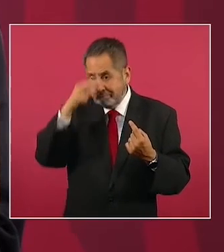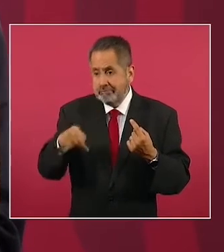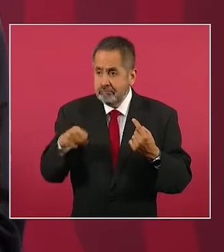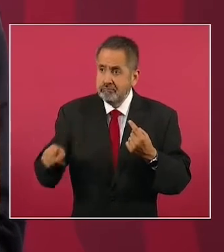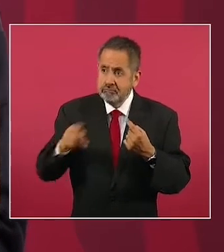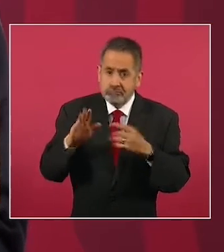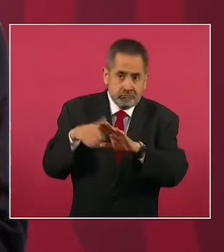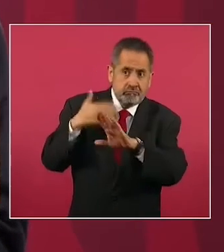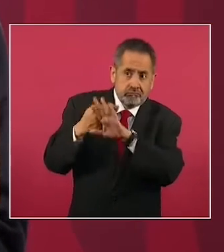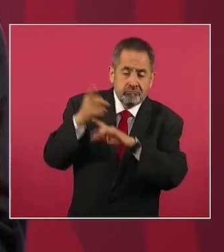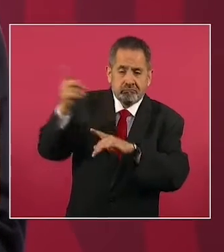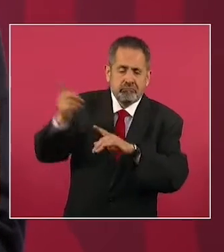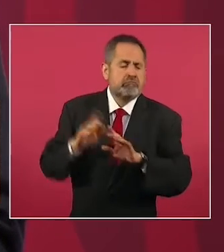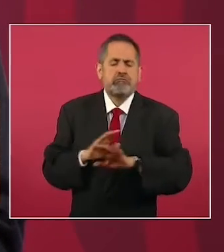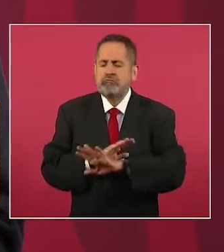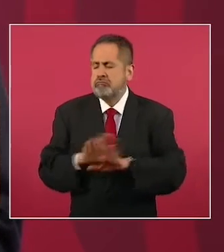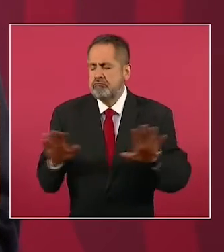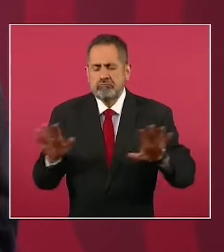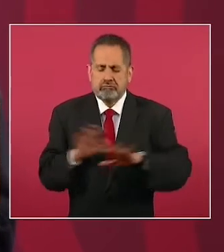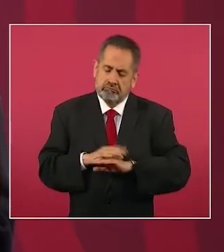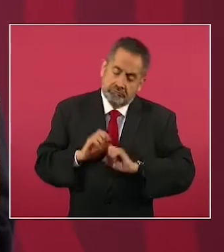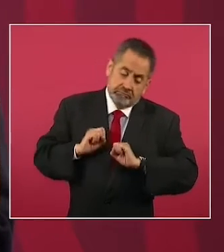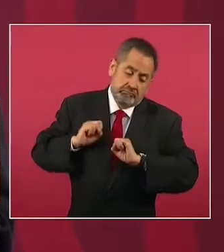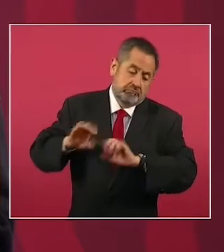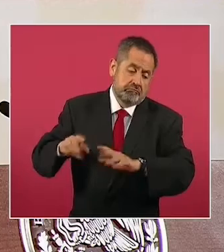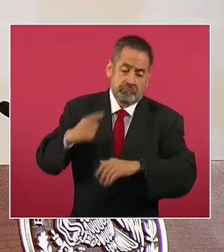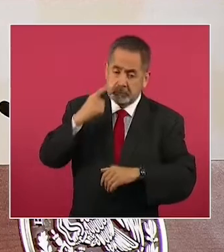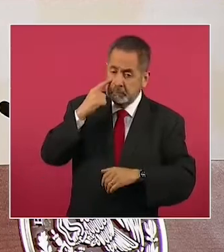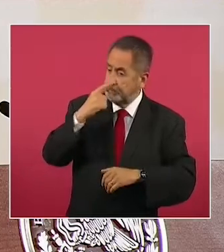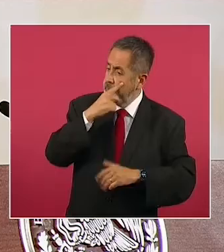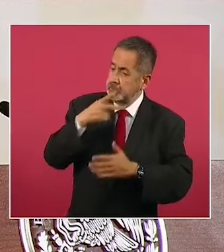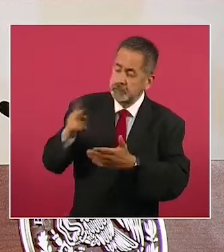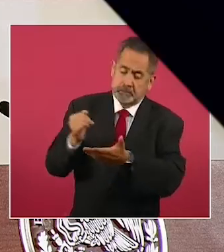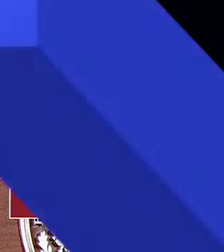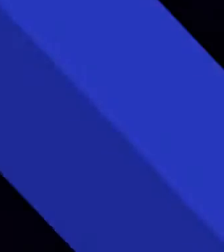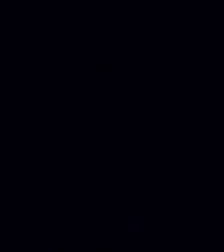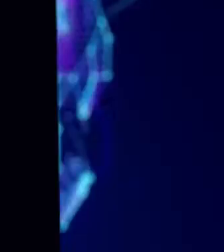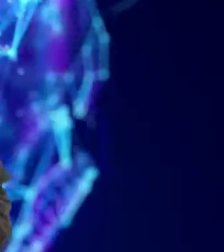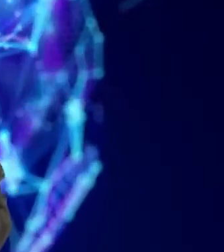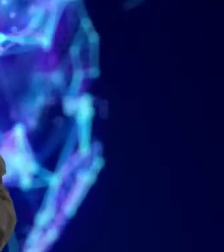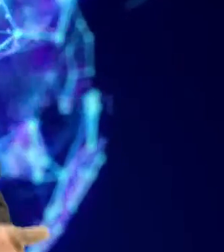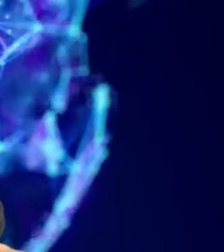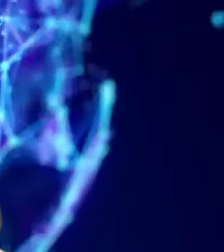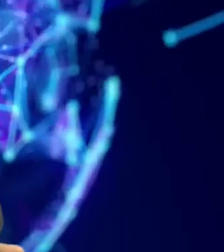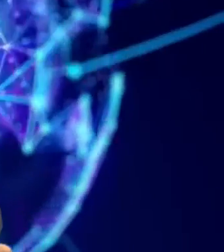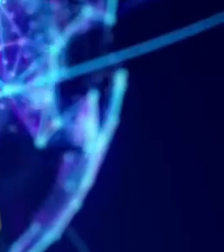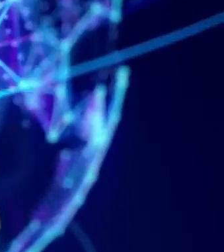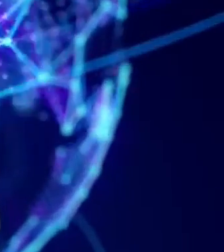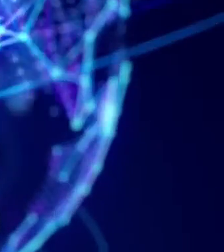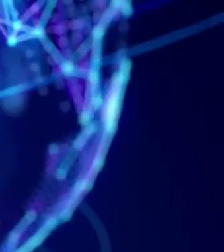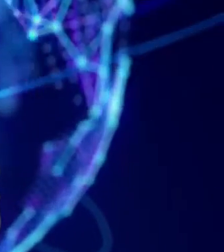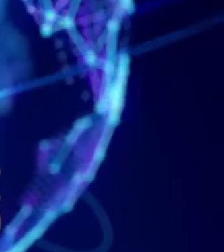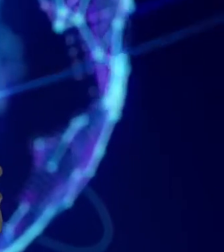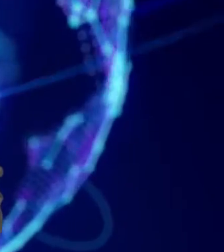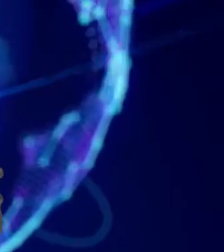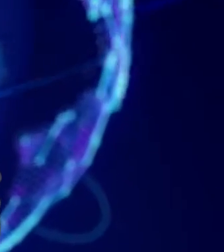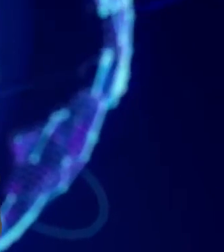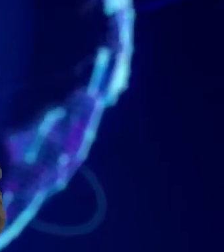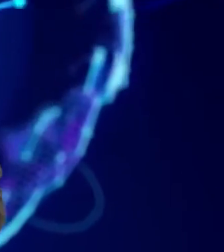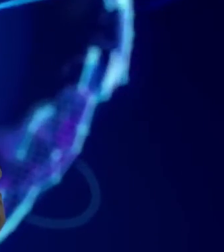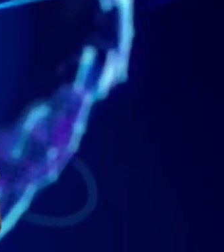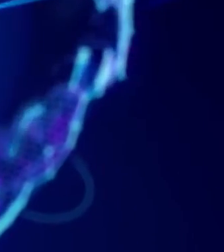en este conflicto de Rusia y Ucrania. Y en las locales, contagios de